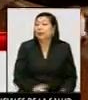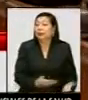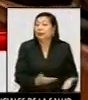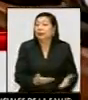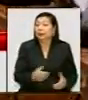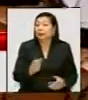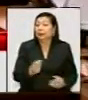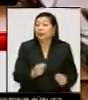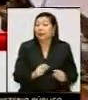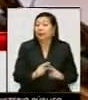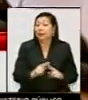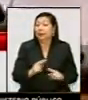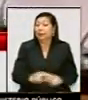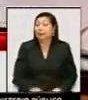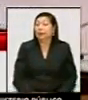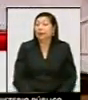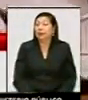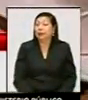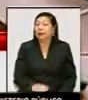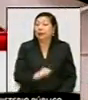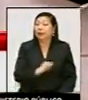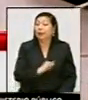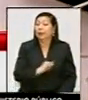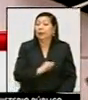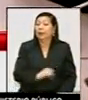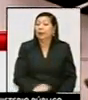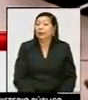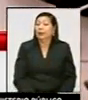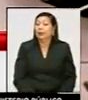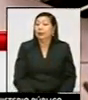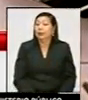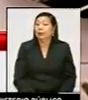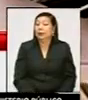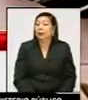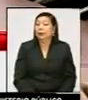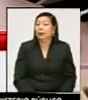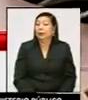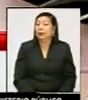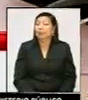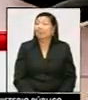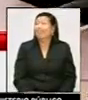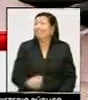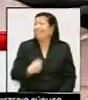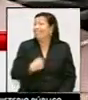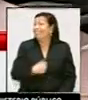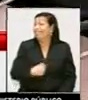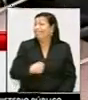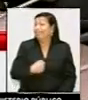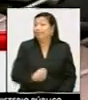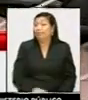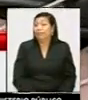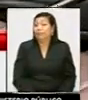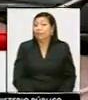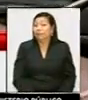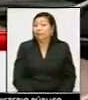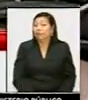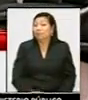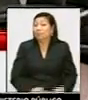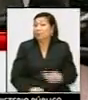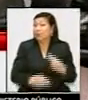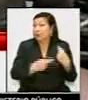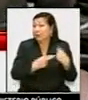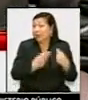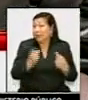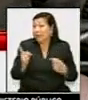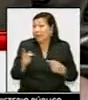y representantes de las diferentes instituciones. Pero sí, presidente, lamentar que no estén los responsables